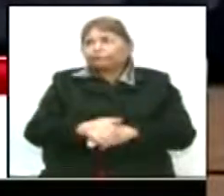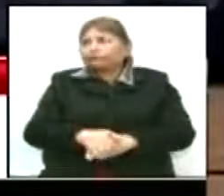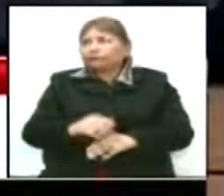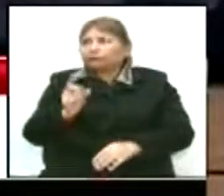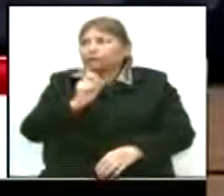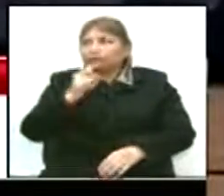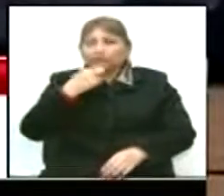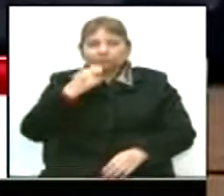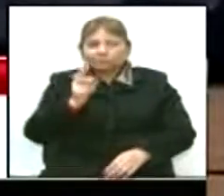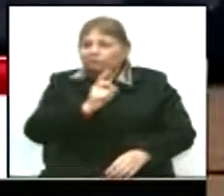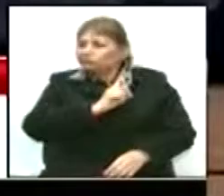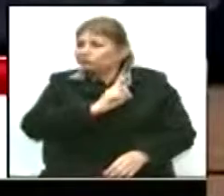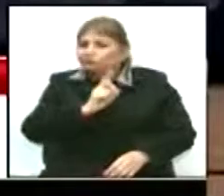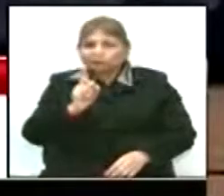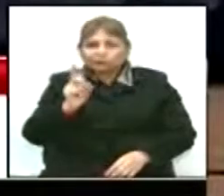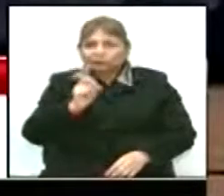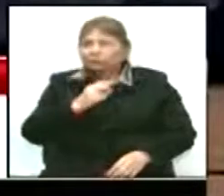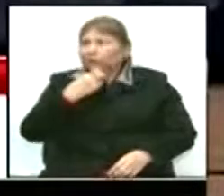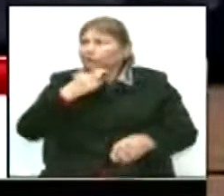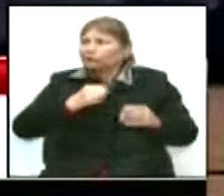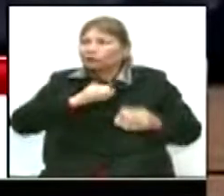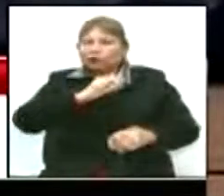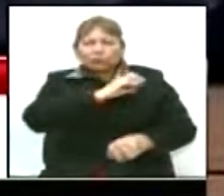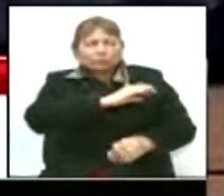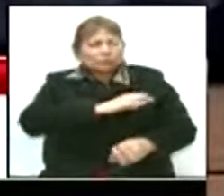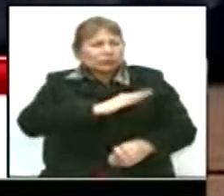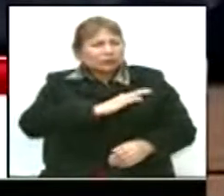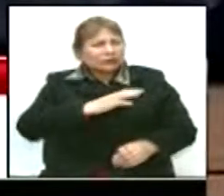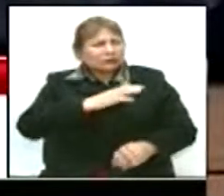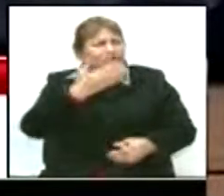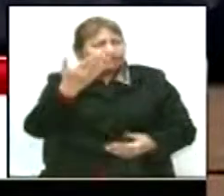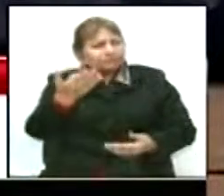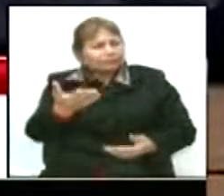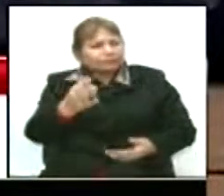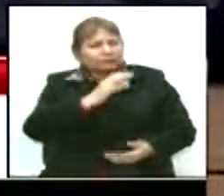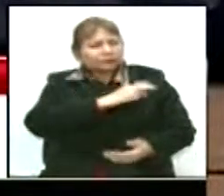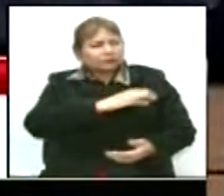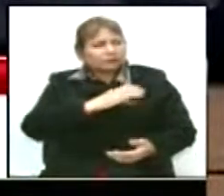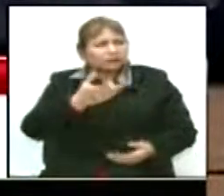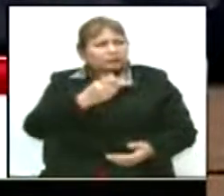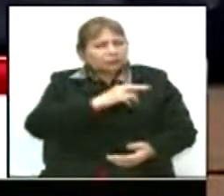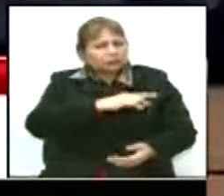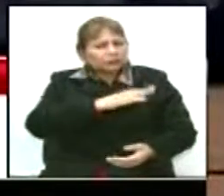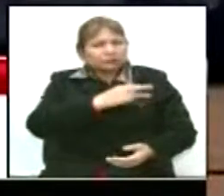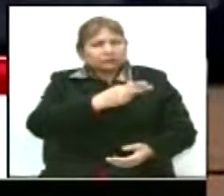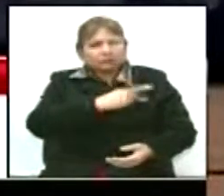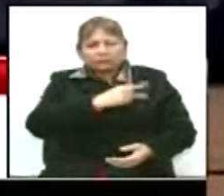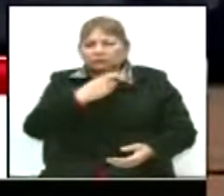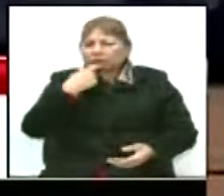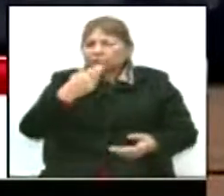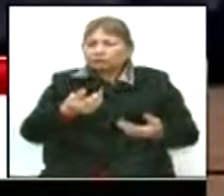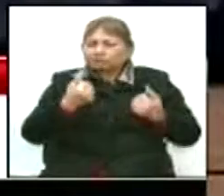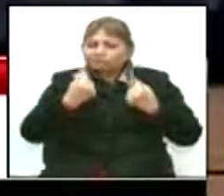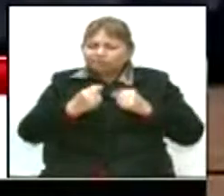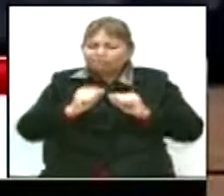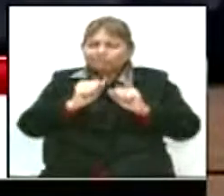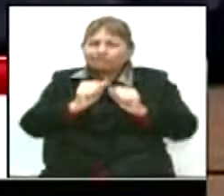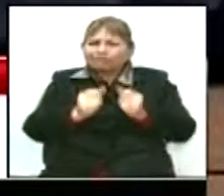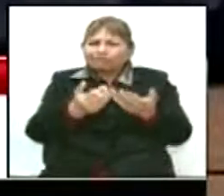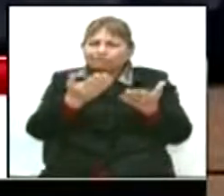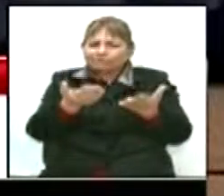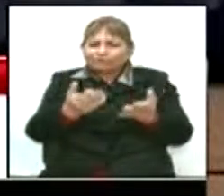no es una actitud, un comportamiento de Fuerza Popular para llevar adelante las reformas que el Perú